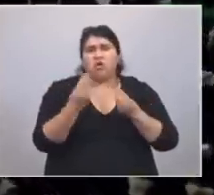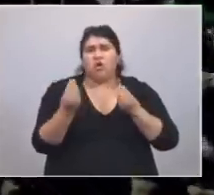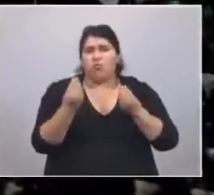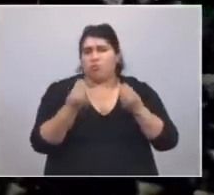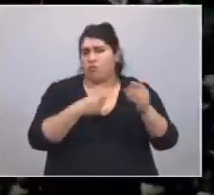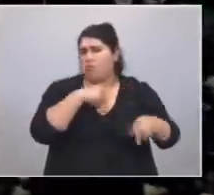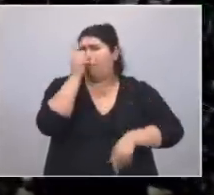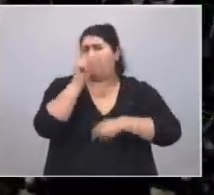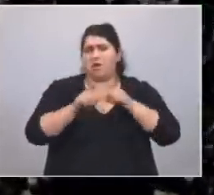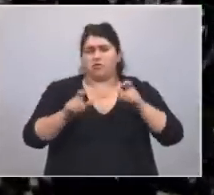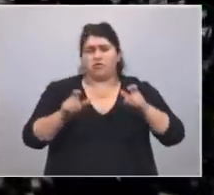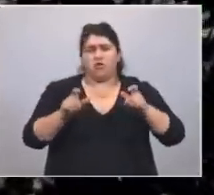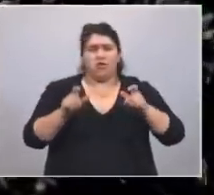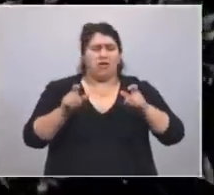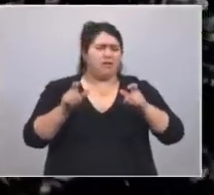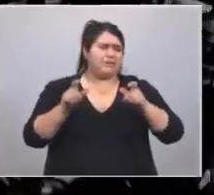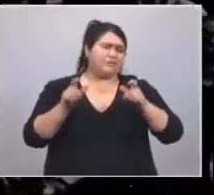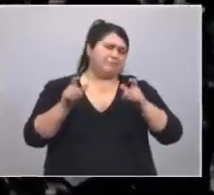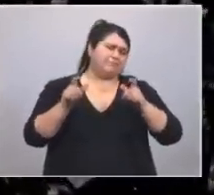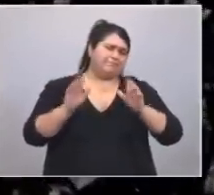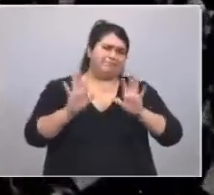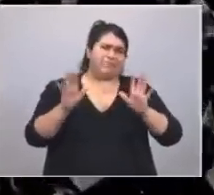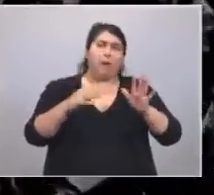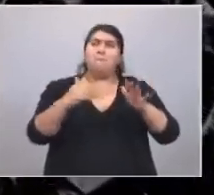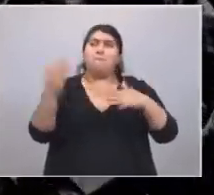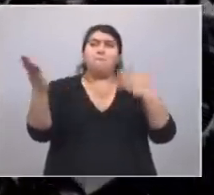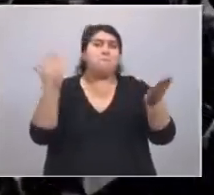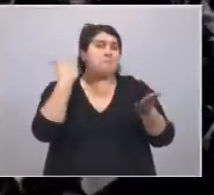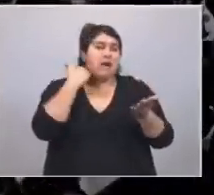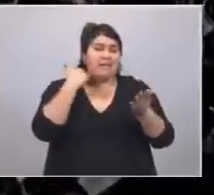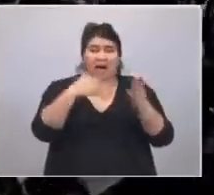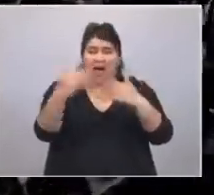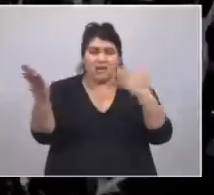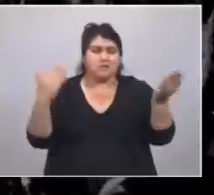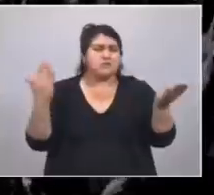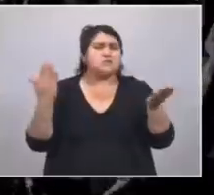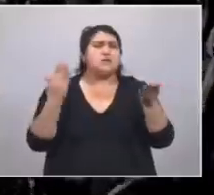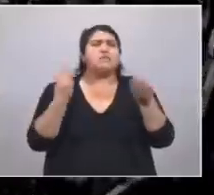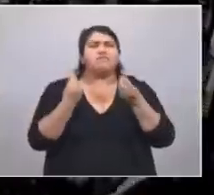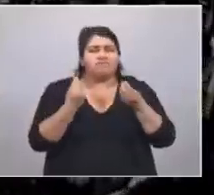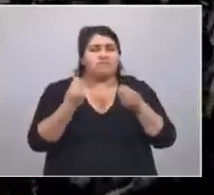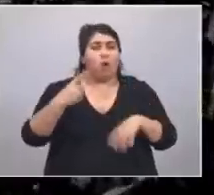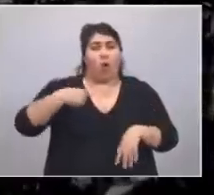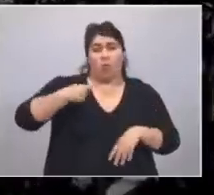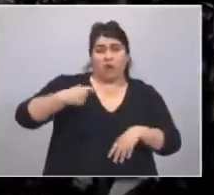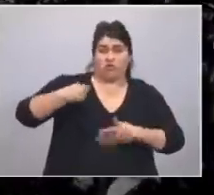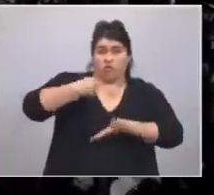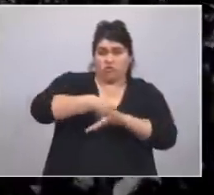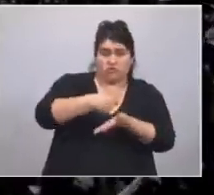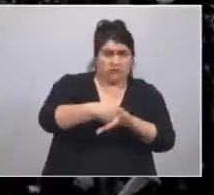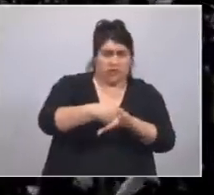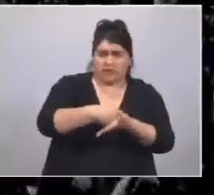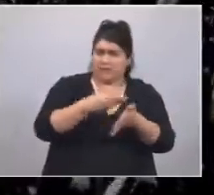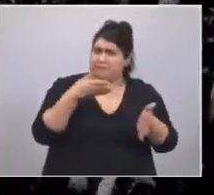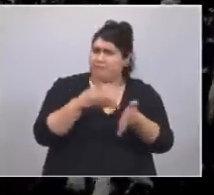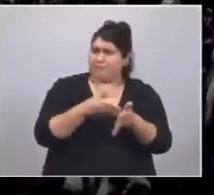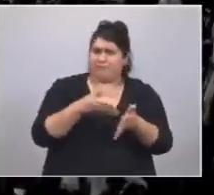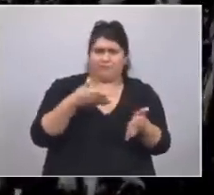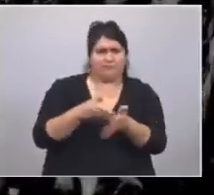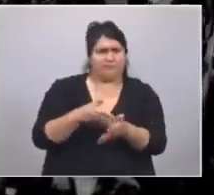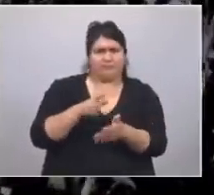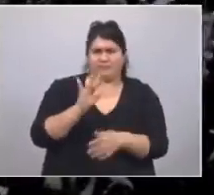miles y miles de vecinos de Matanza de acceder a una prepaga.